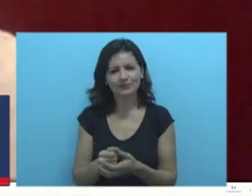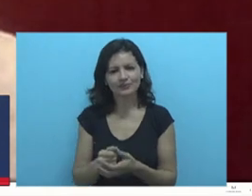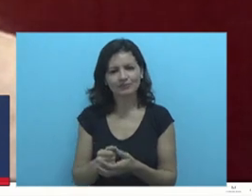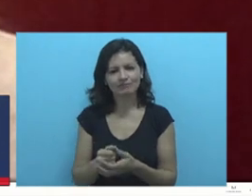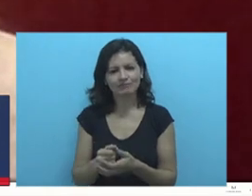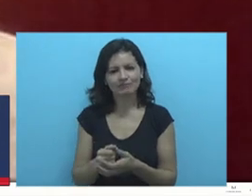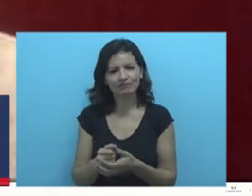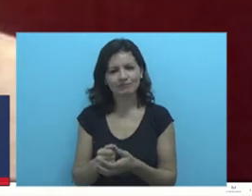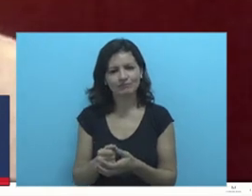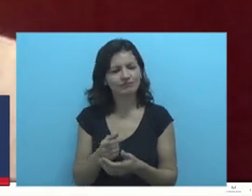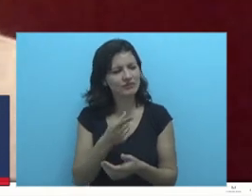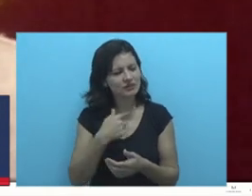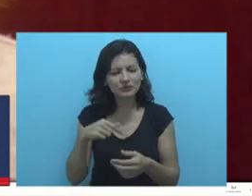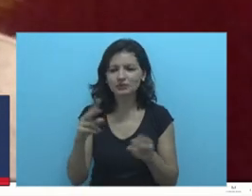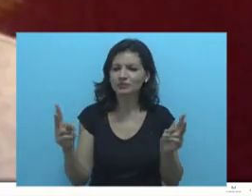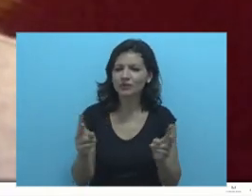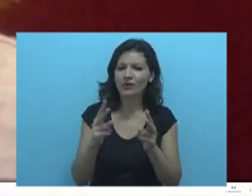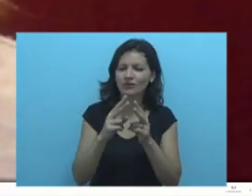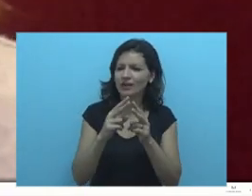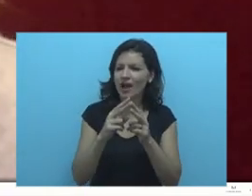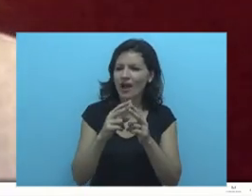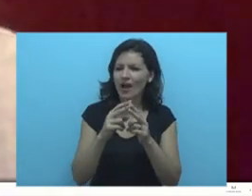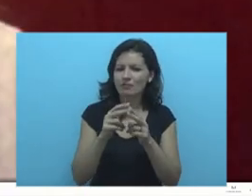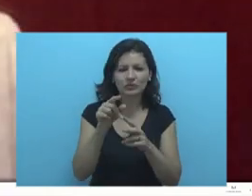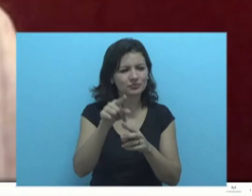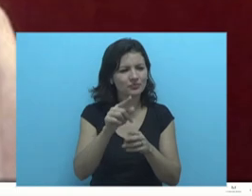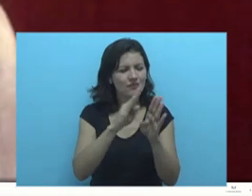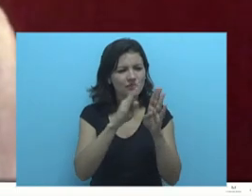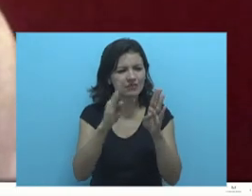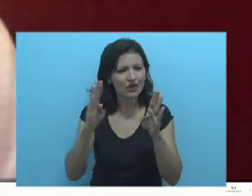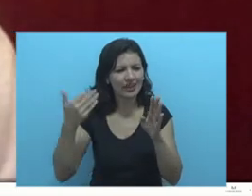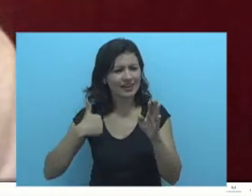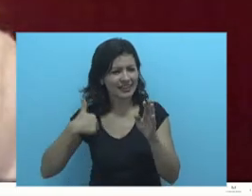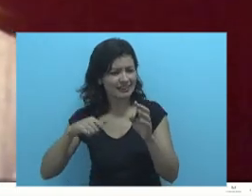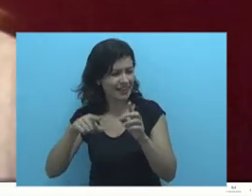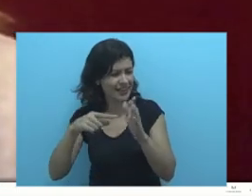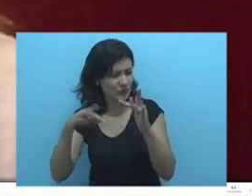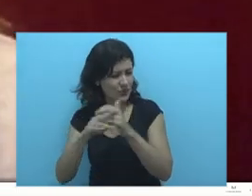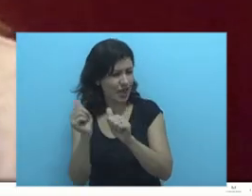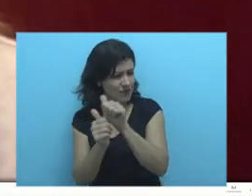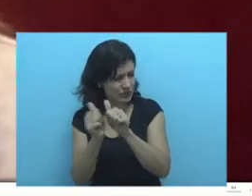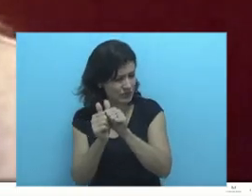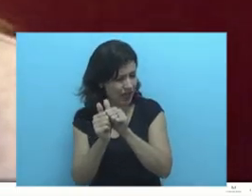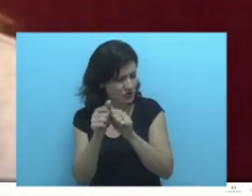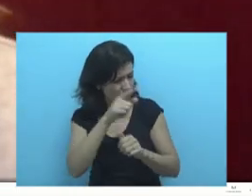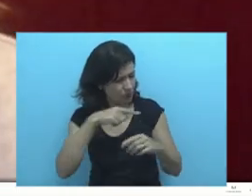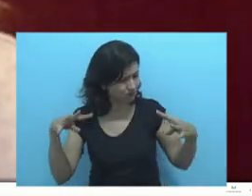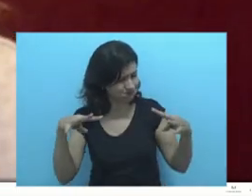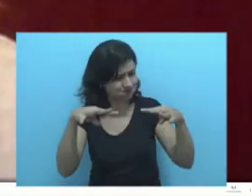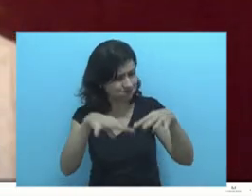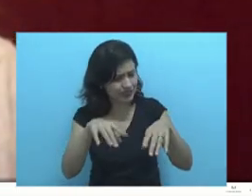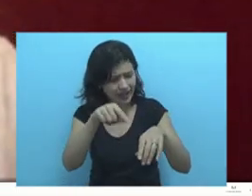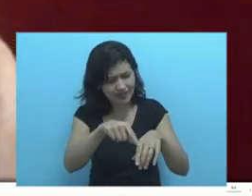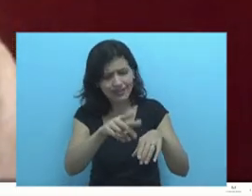para mostrarnos afecto en la Biblioteca Argentina, la verdad es que pensaba que pocas cosas pueden resumir